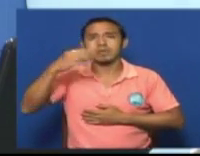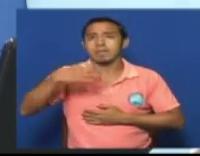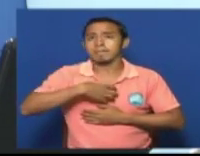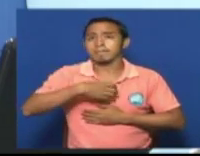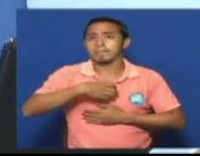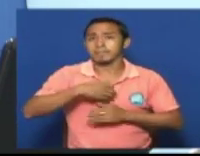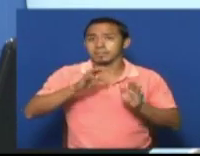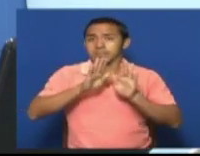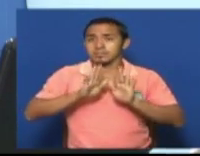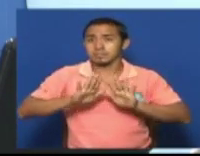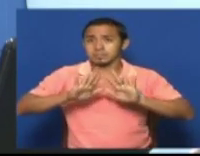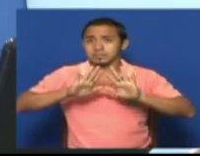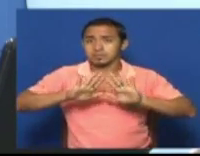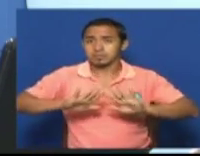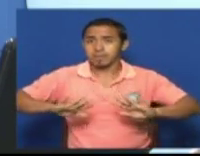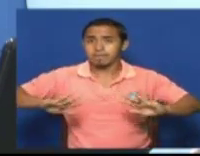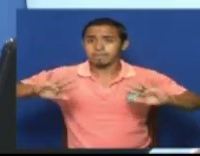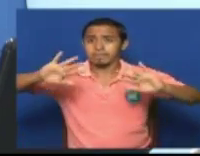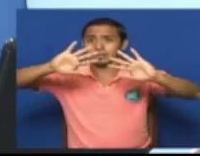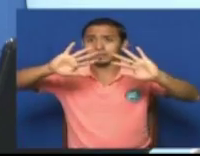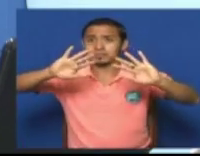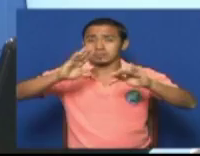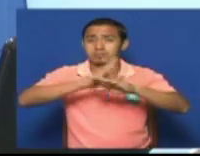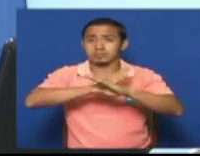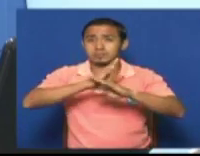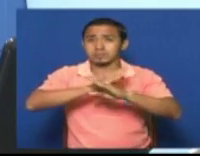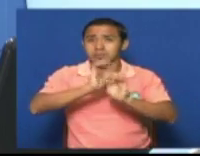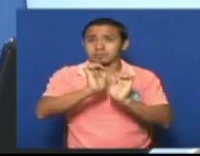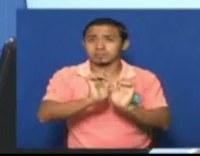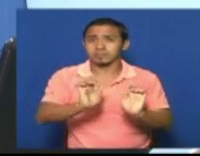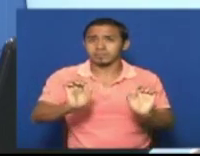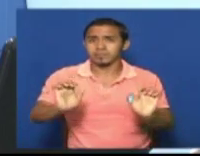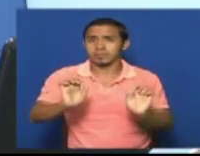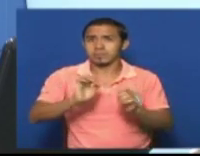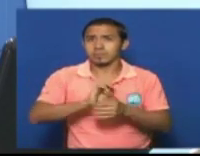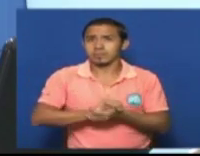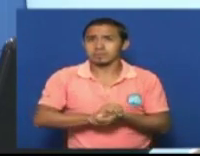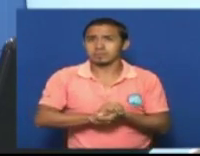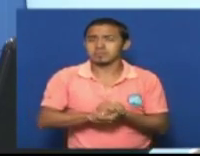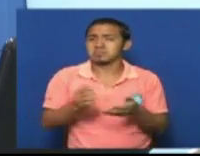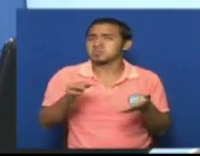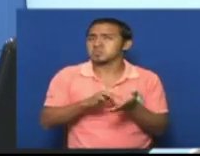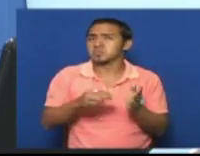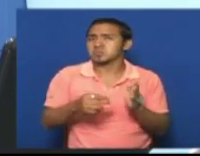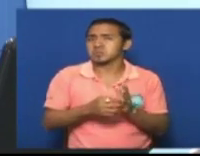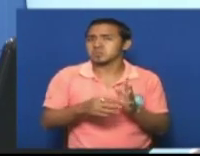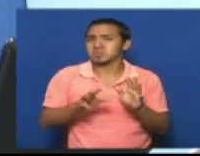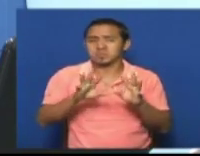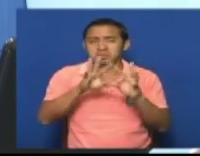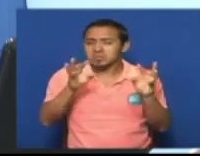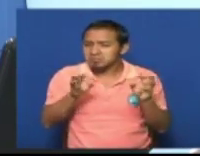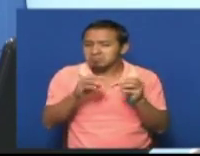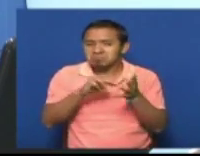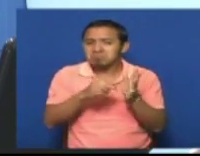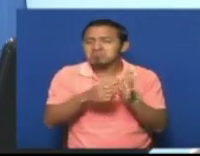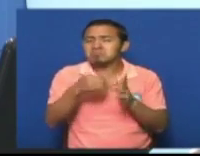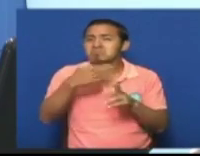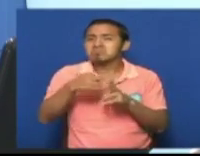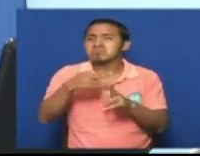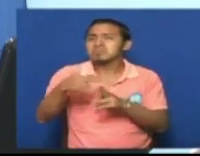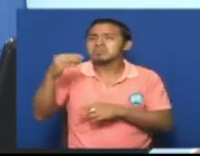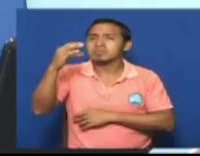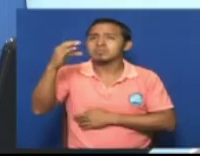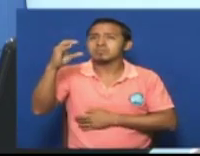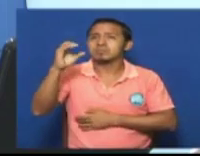convención sobre los derechos de la niña y el niño pero que es en sí la convención de los derechos de la niña y el niño a